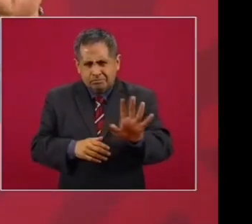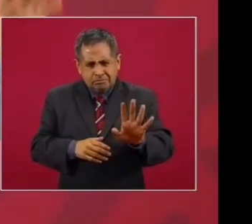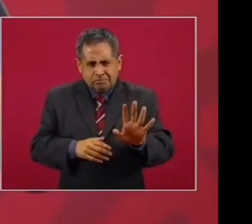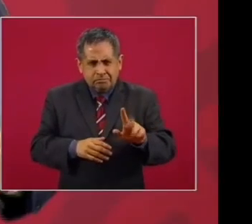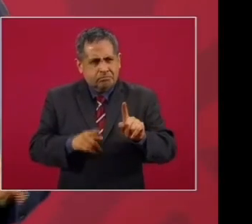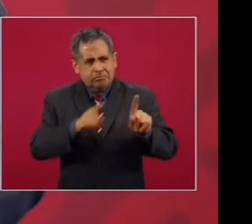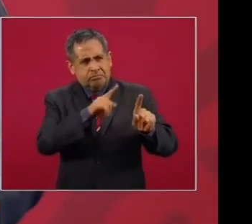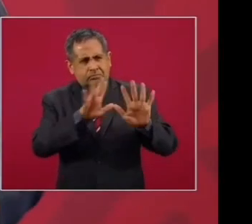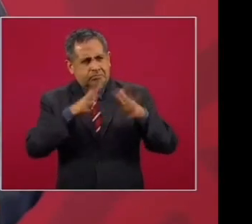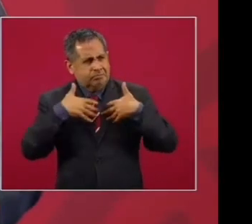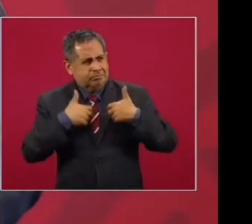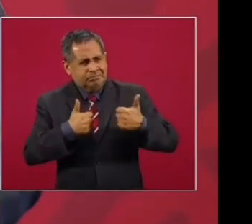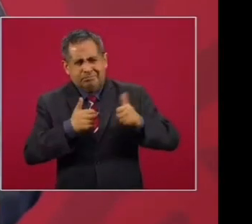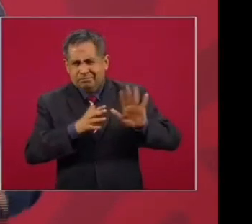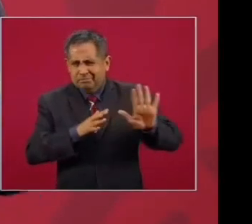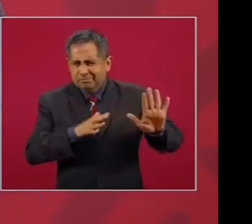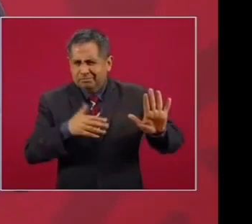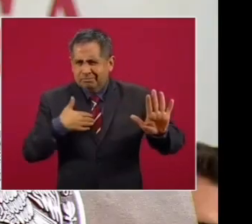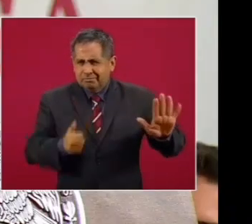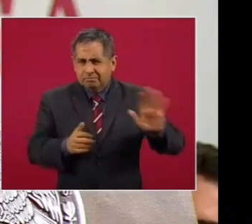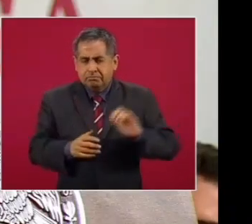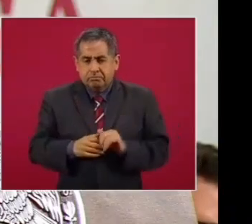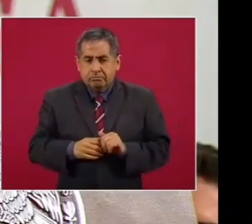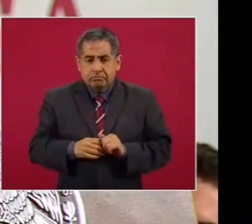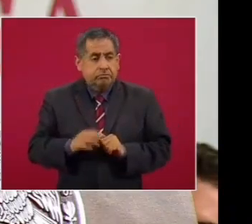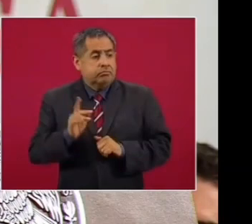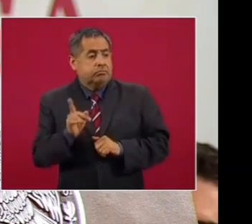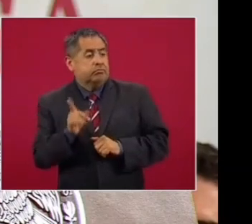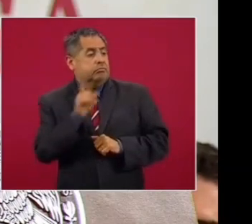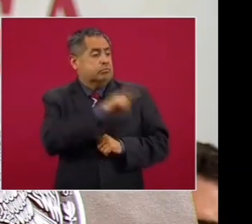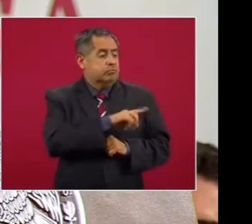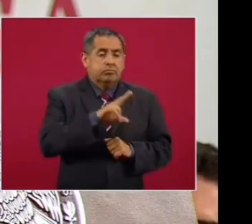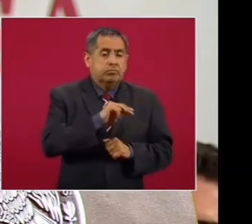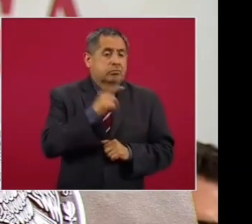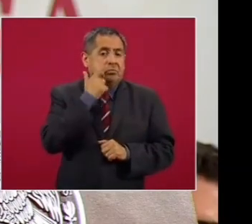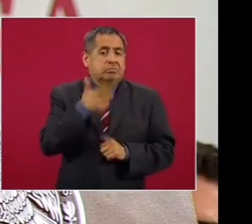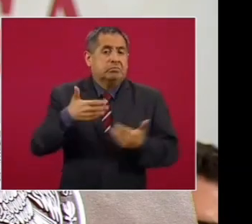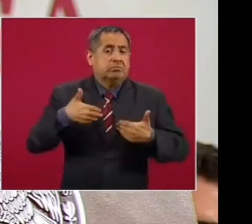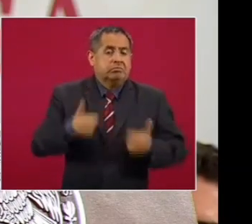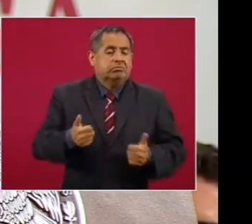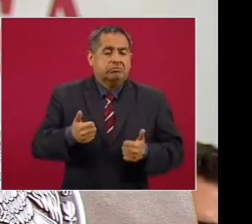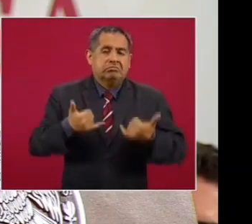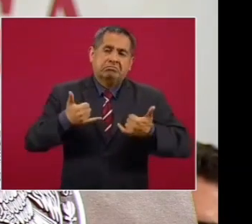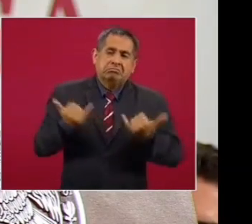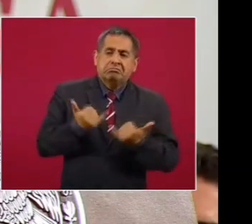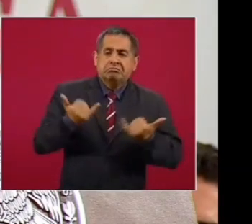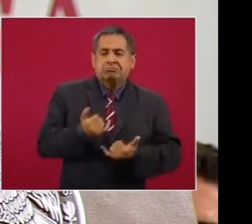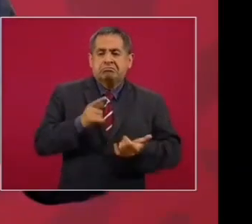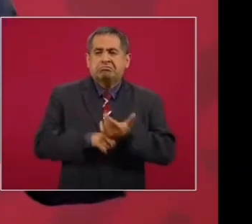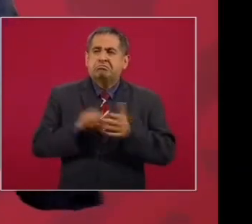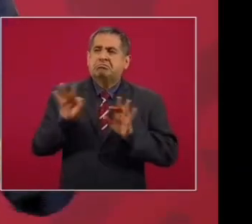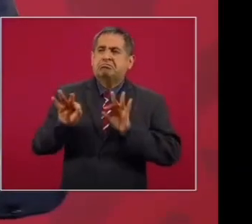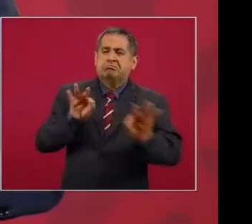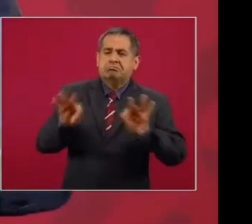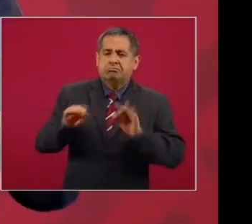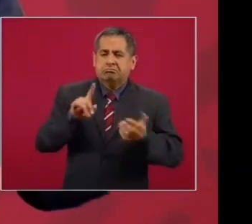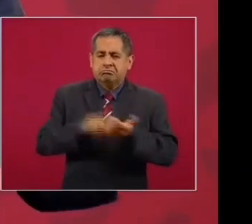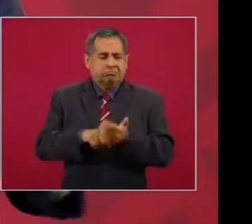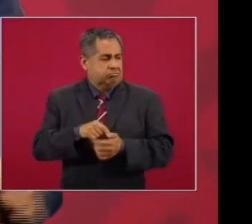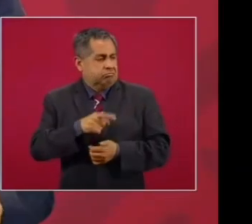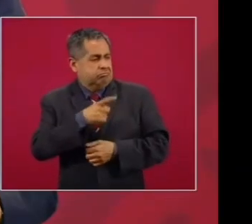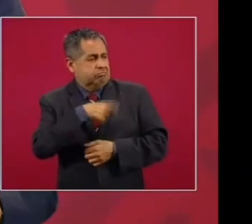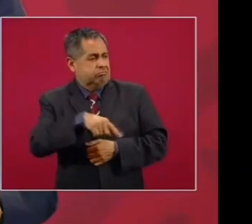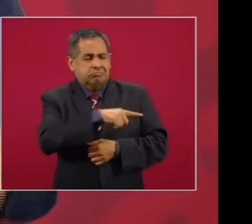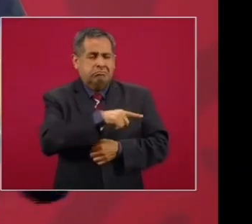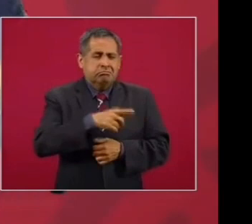que lo han entendido. Quienes no lo han entendido y están generando mucho